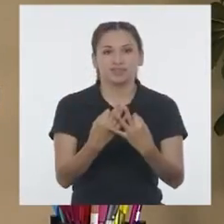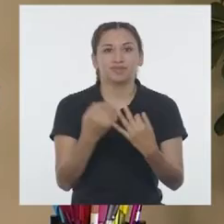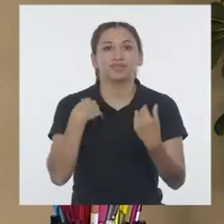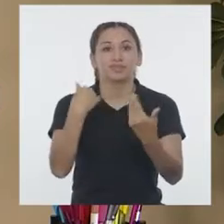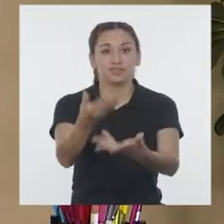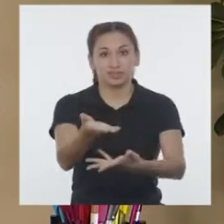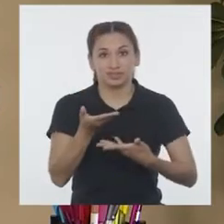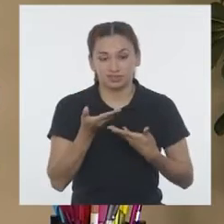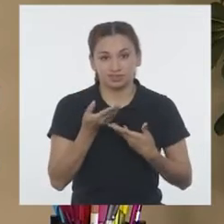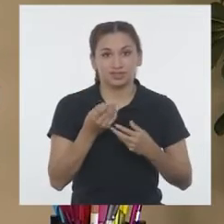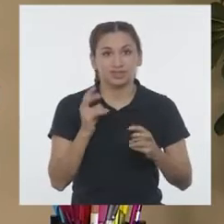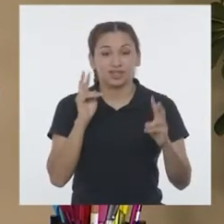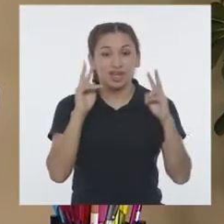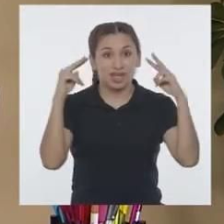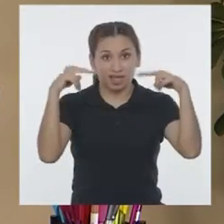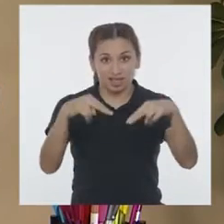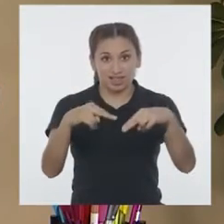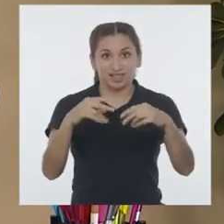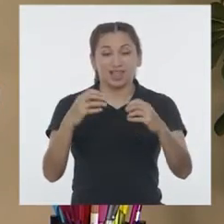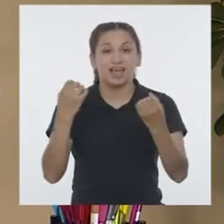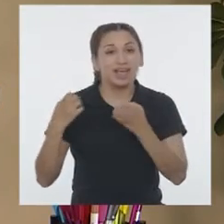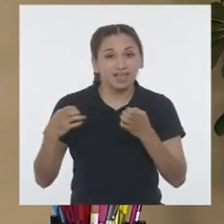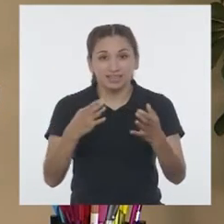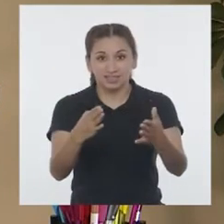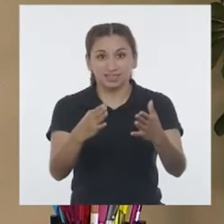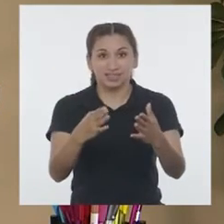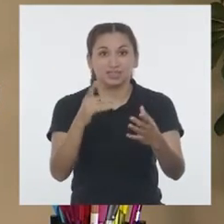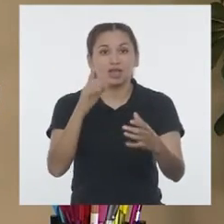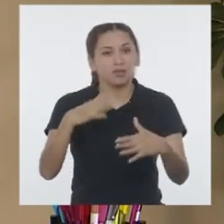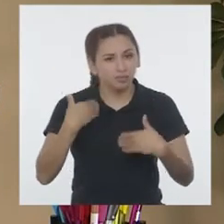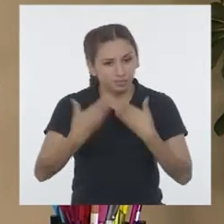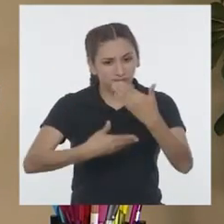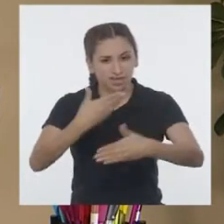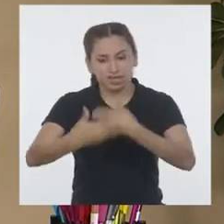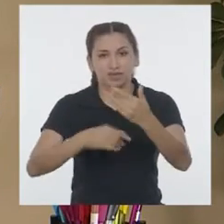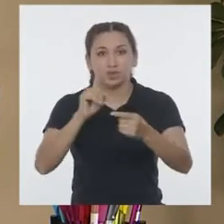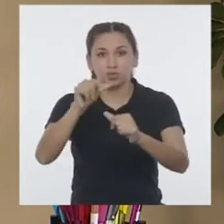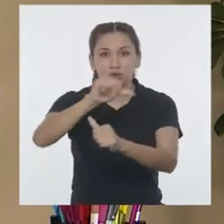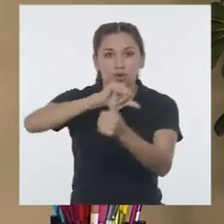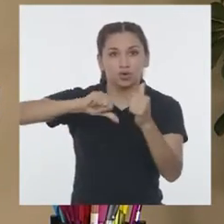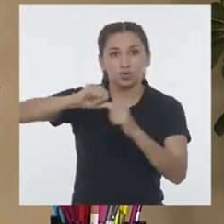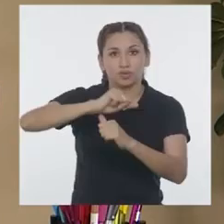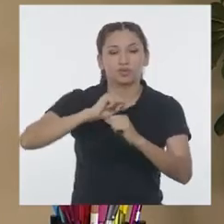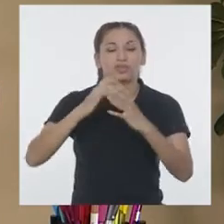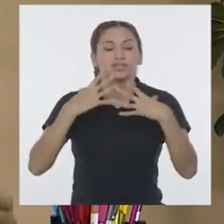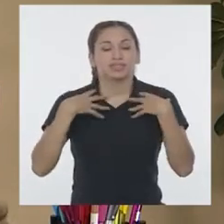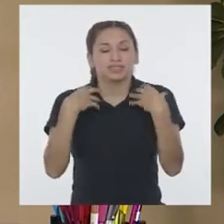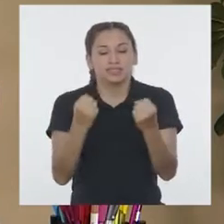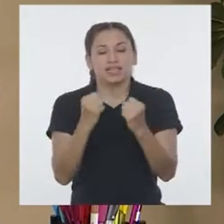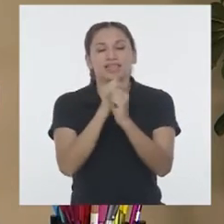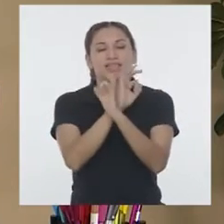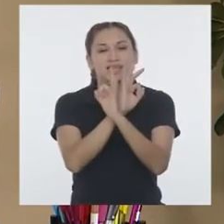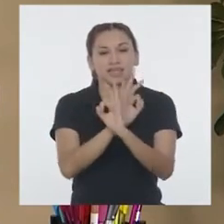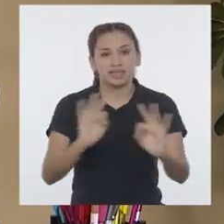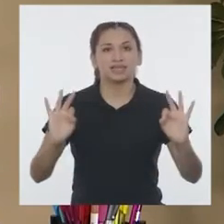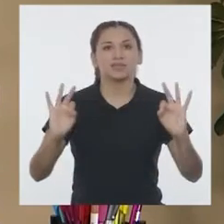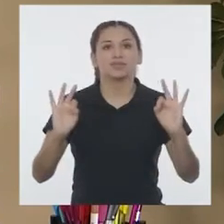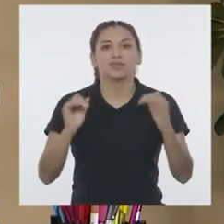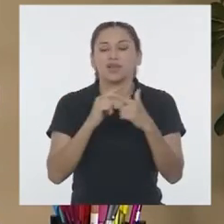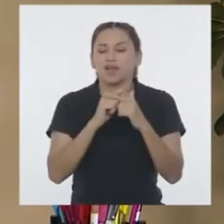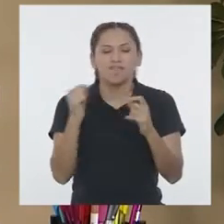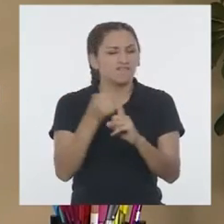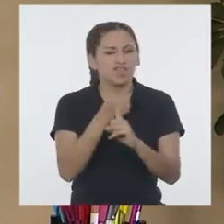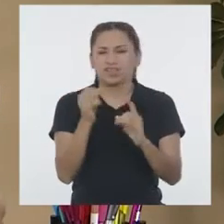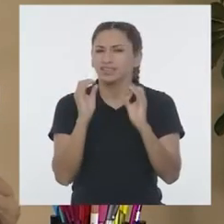Familias, las invito a encontrar las estrategias que sean necesarias para promover una convivencia sana y libre de